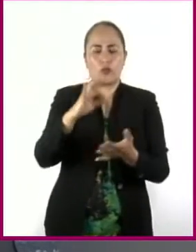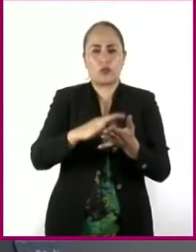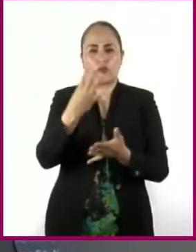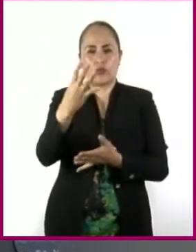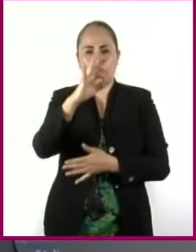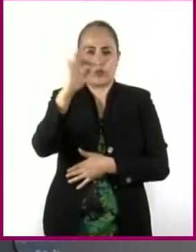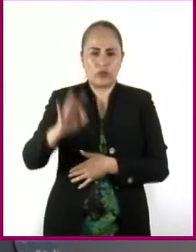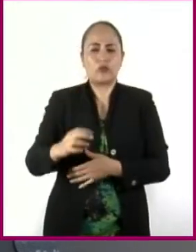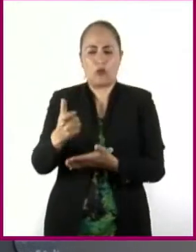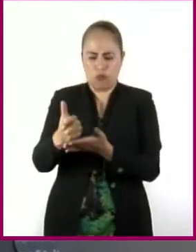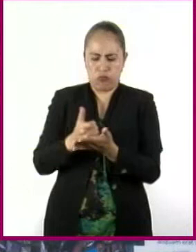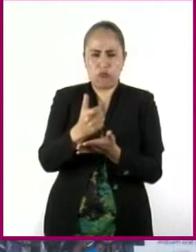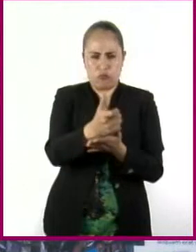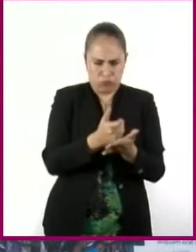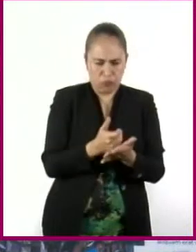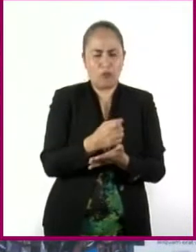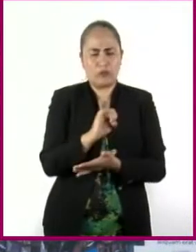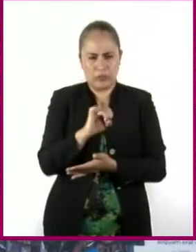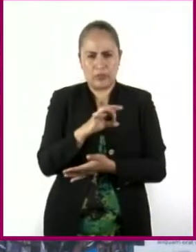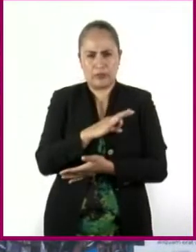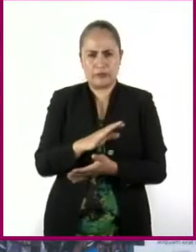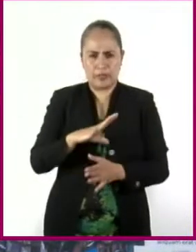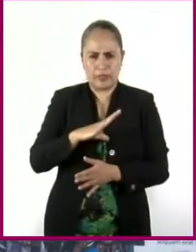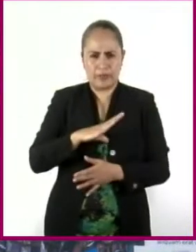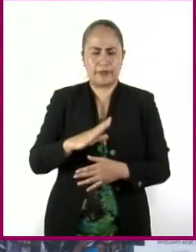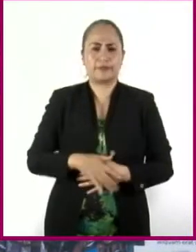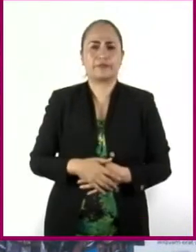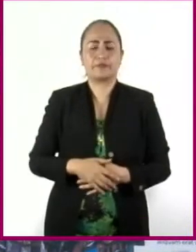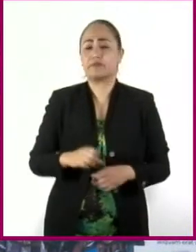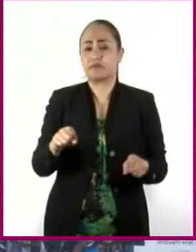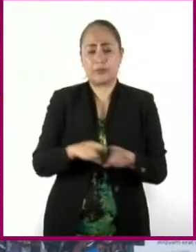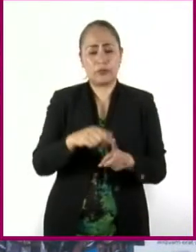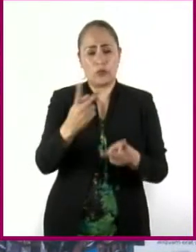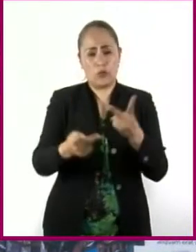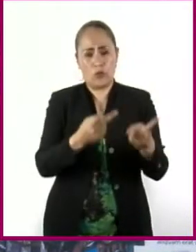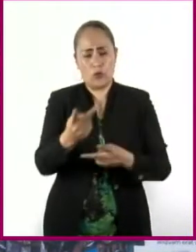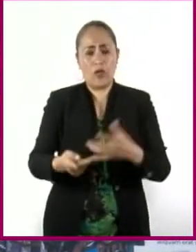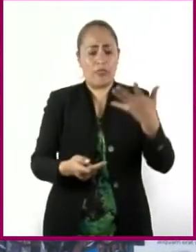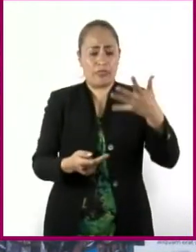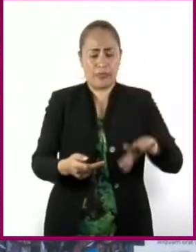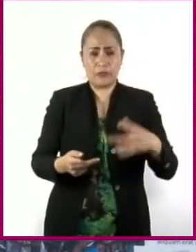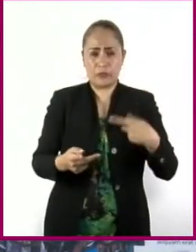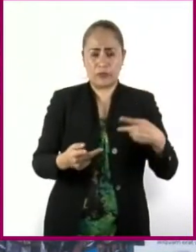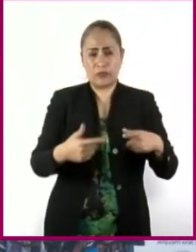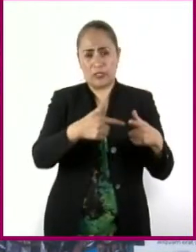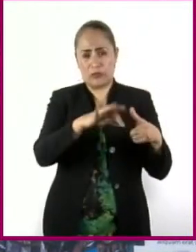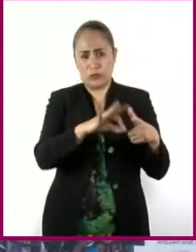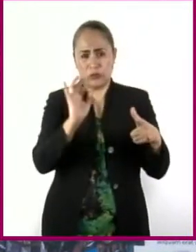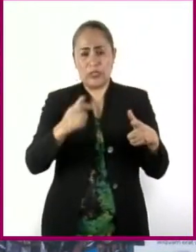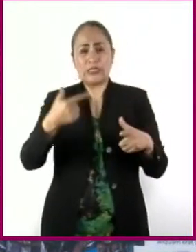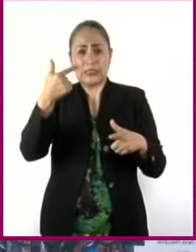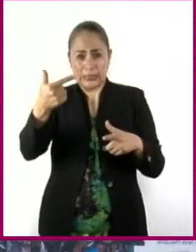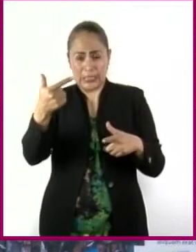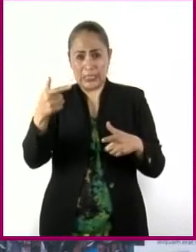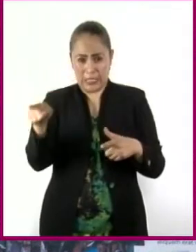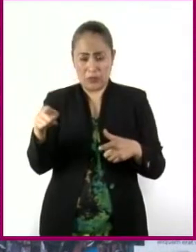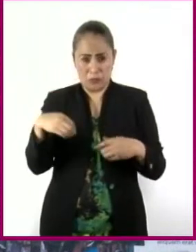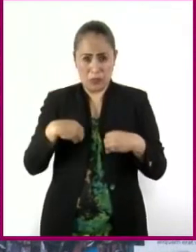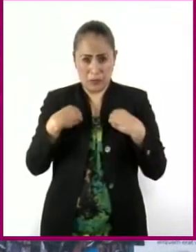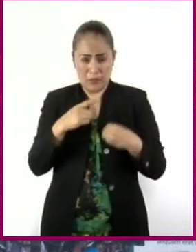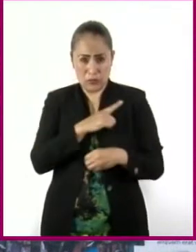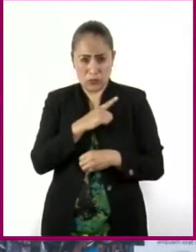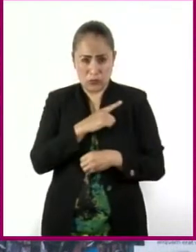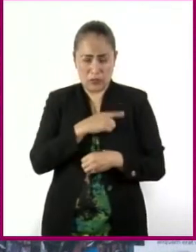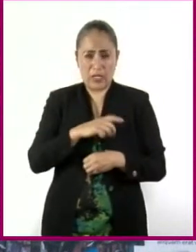una fuente de ingresos. La encuesta también dice que 7 de cada 10 personas mayores que viven solas, es decir, el